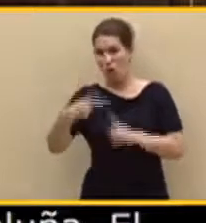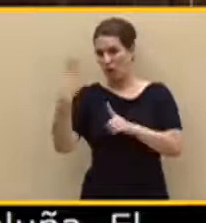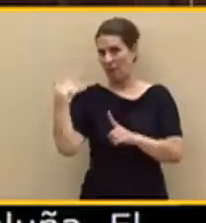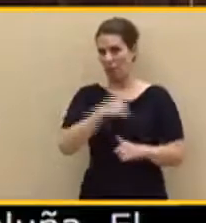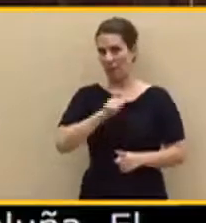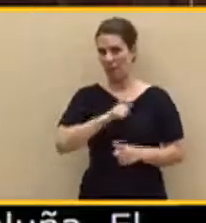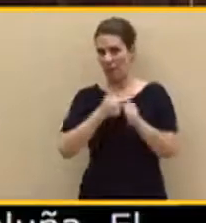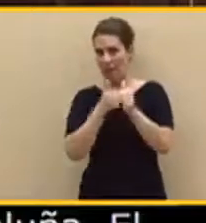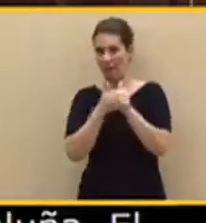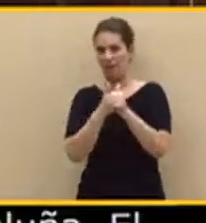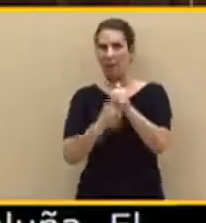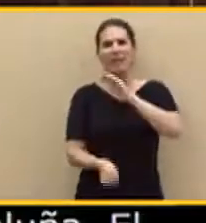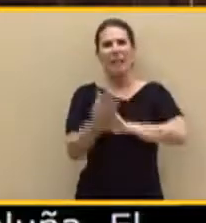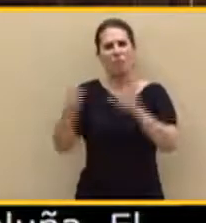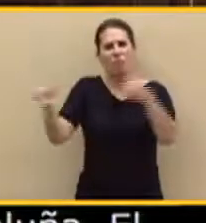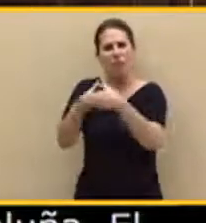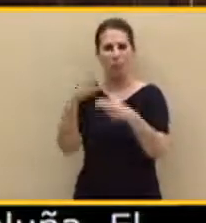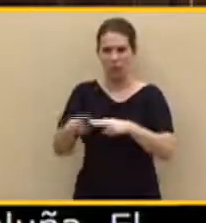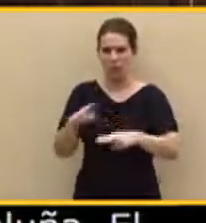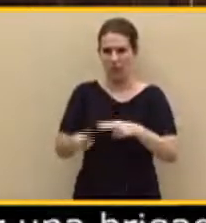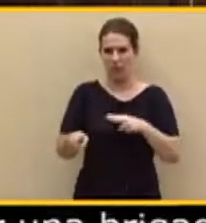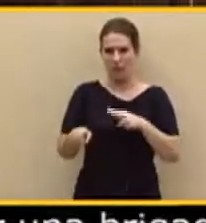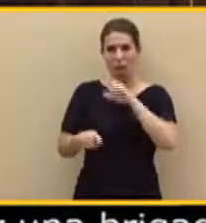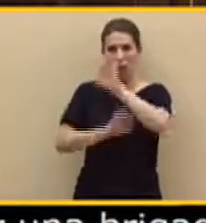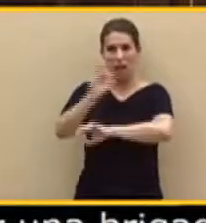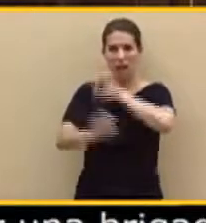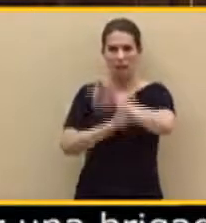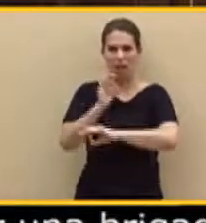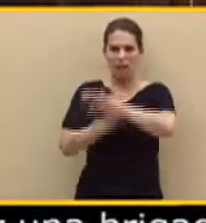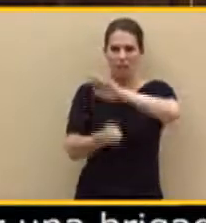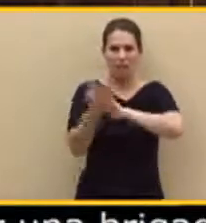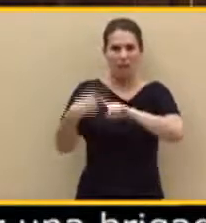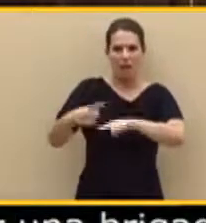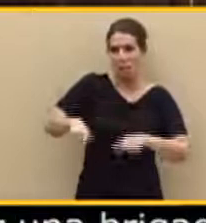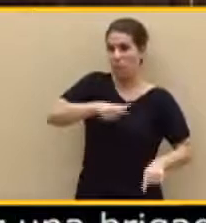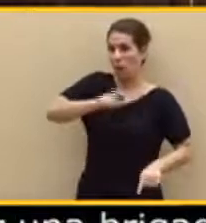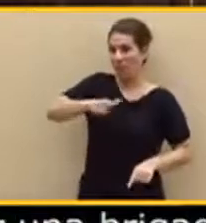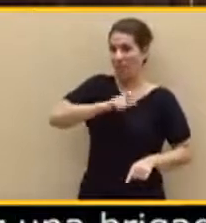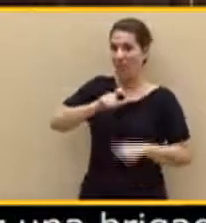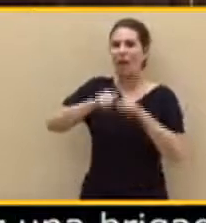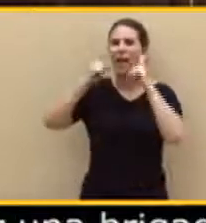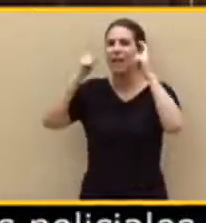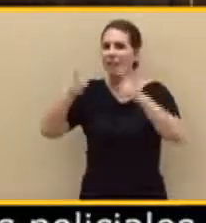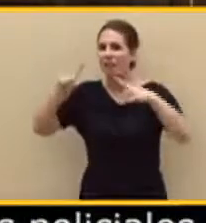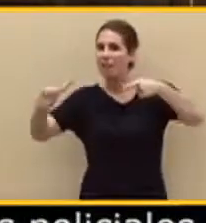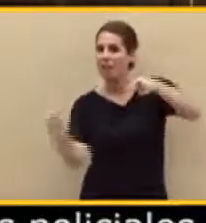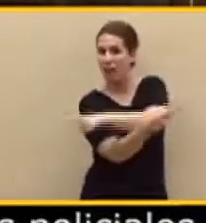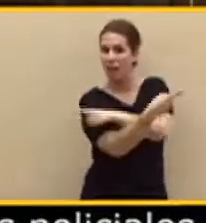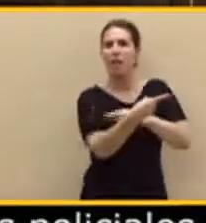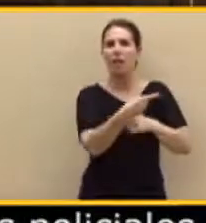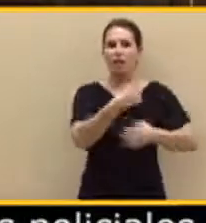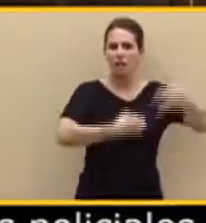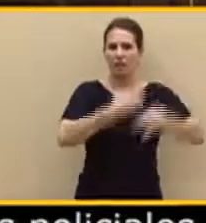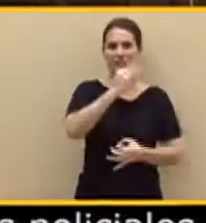brigada política que organizase operaciones y montajes policiales para intentar procesar a los dirigentes de CiU y